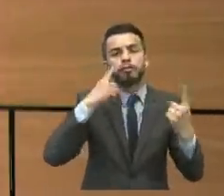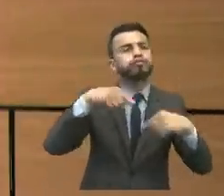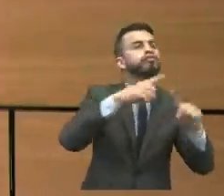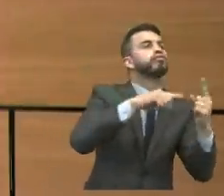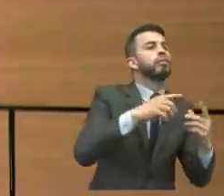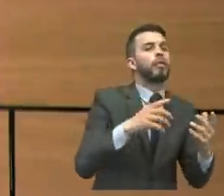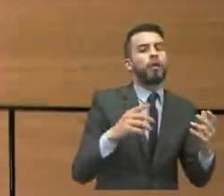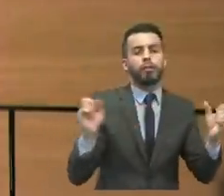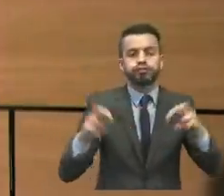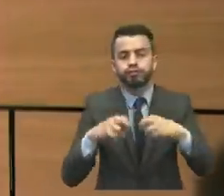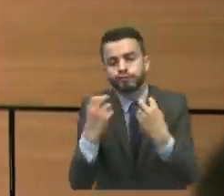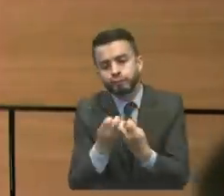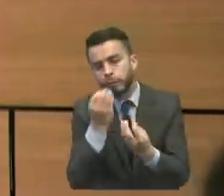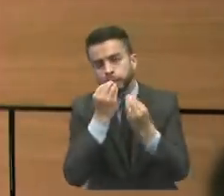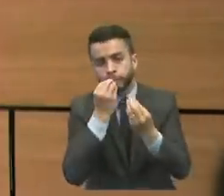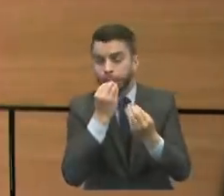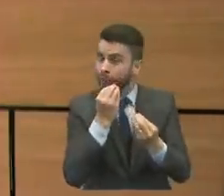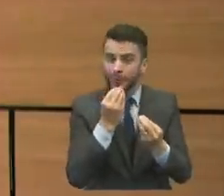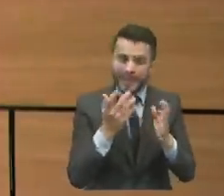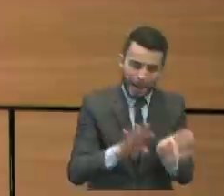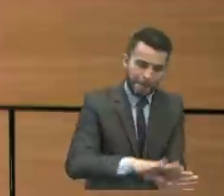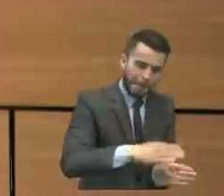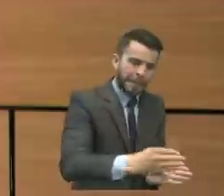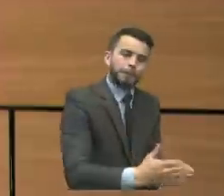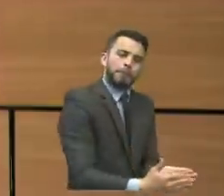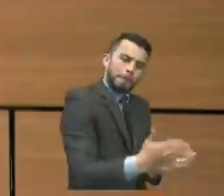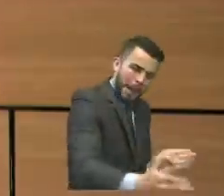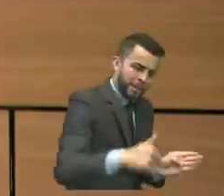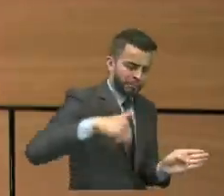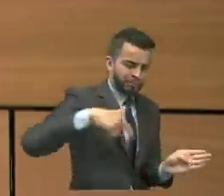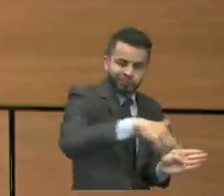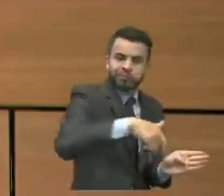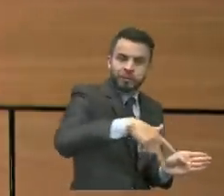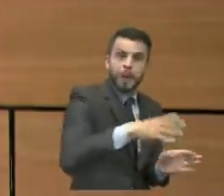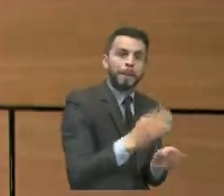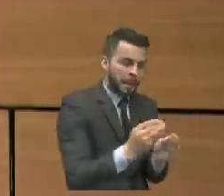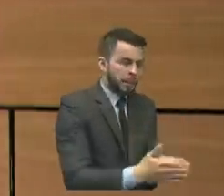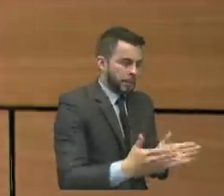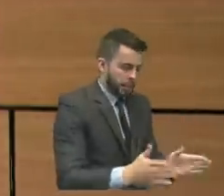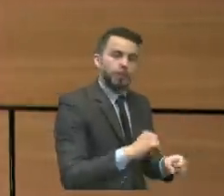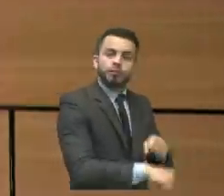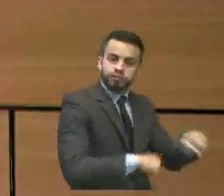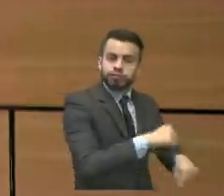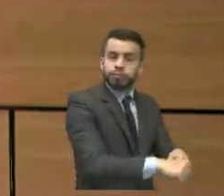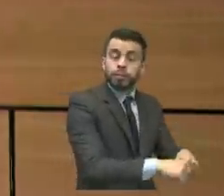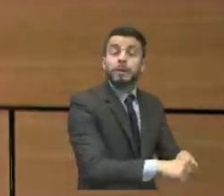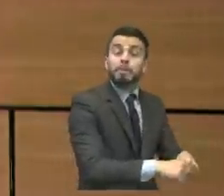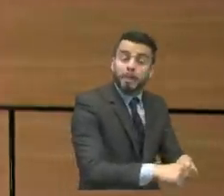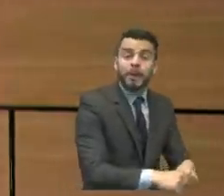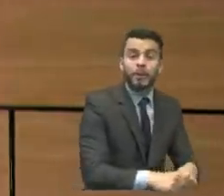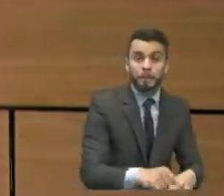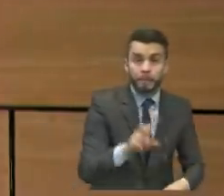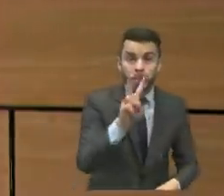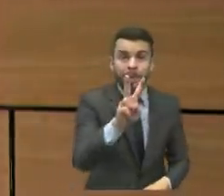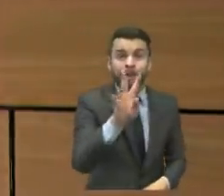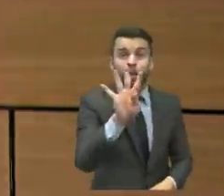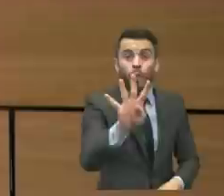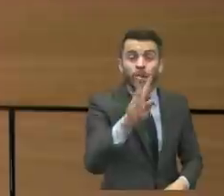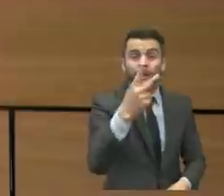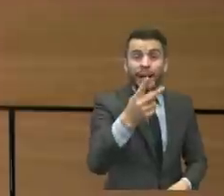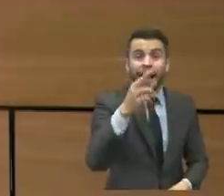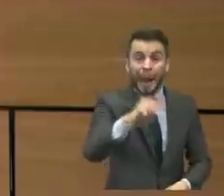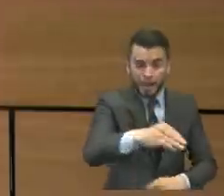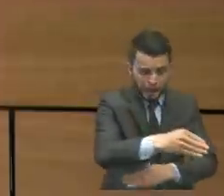andenes uniformes y mucho más generosos para los peatones, no solo bicicarril, la séptima va a tener 24 kilómetros de bicicarril